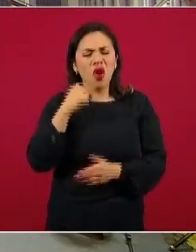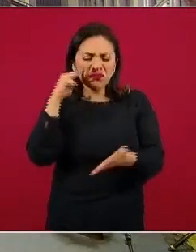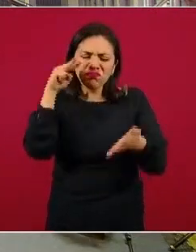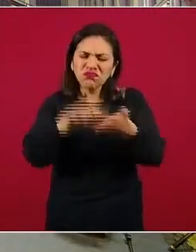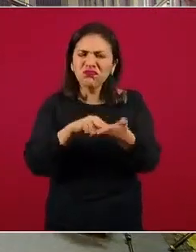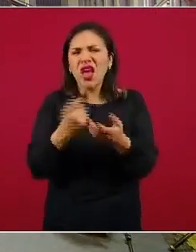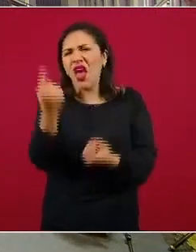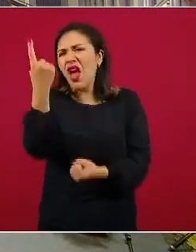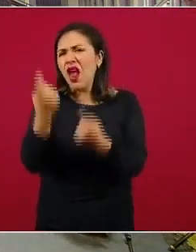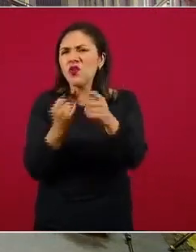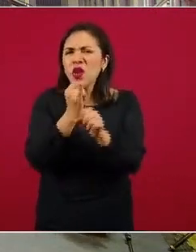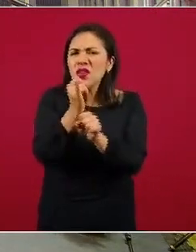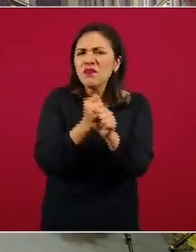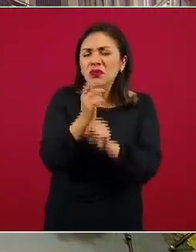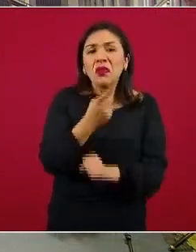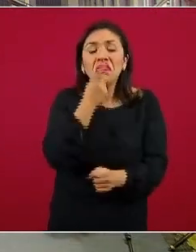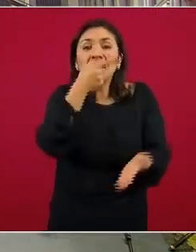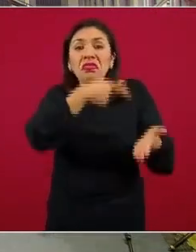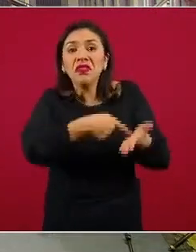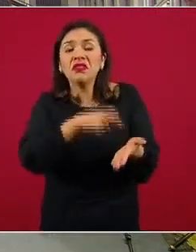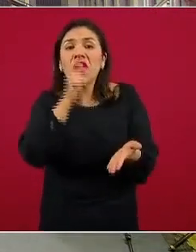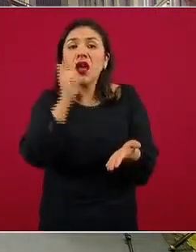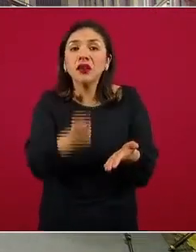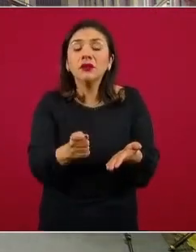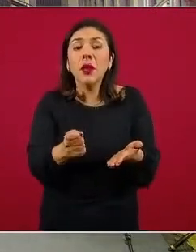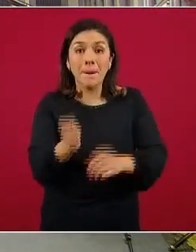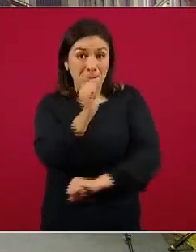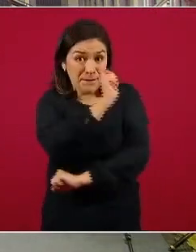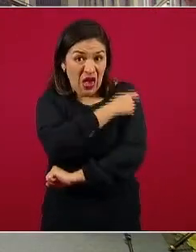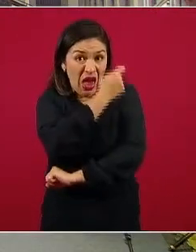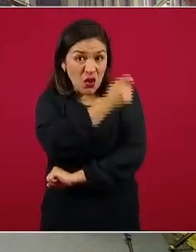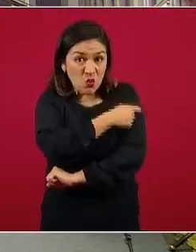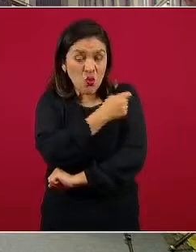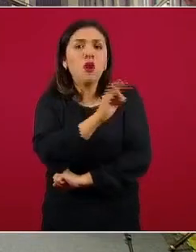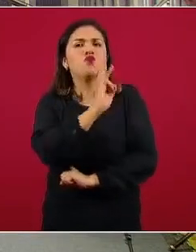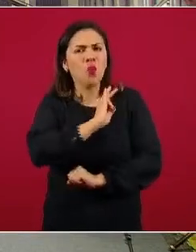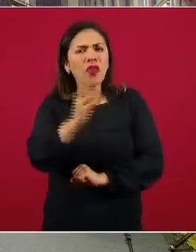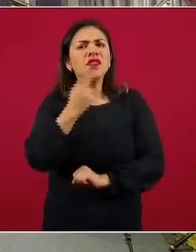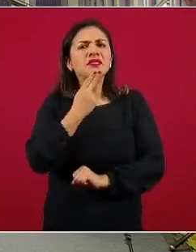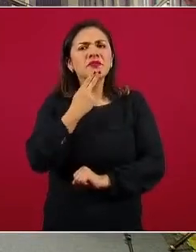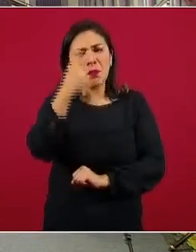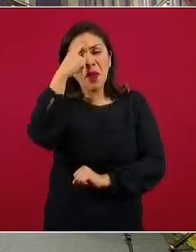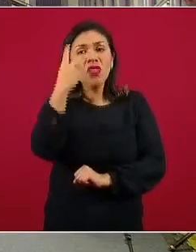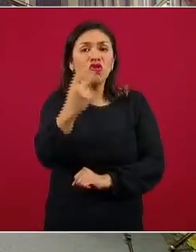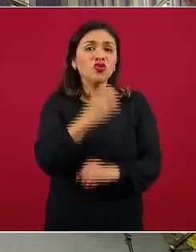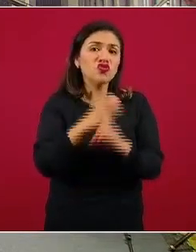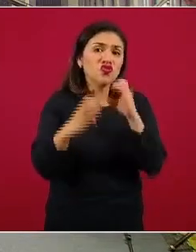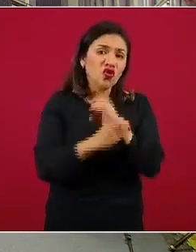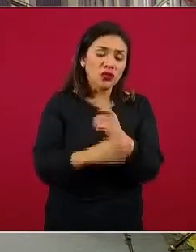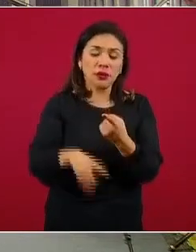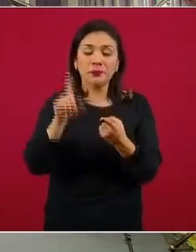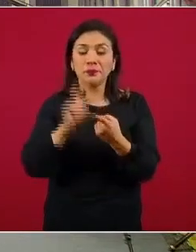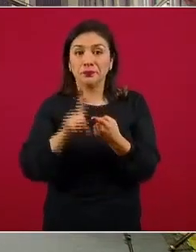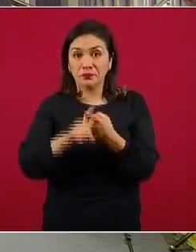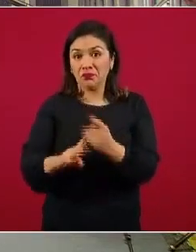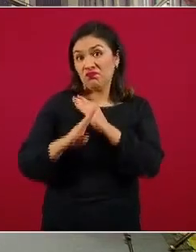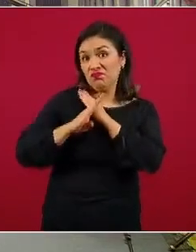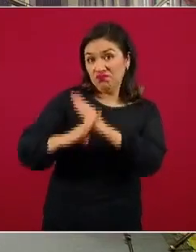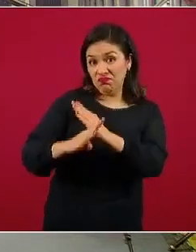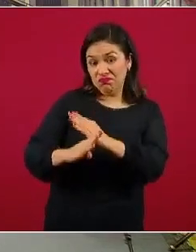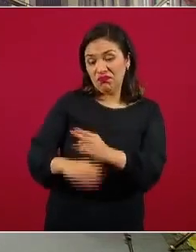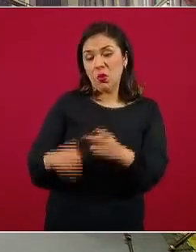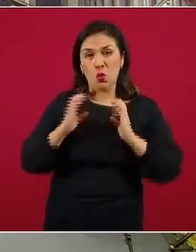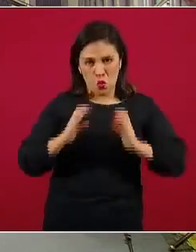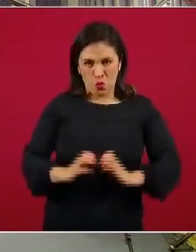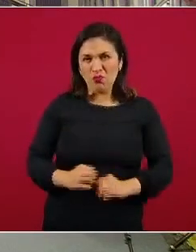algunas investigaciones en donde dice que la vacuna puede servir para dos efectos, para la inmunidad y